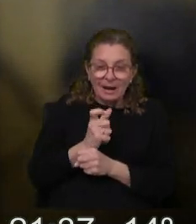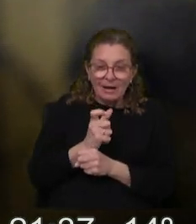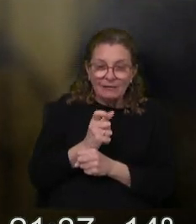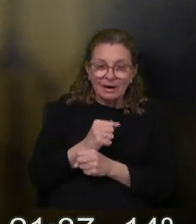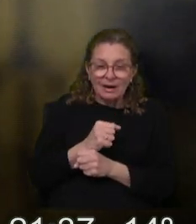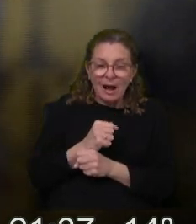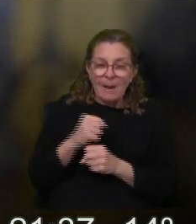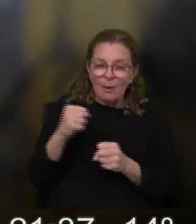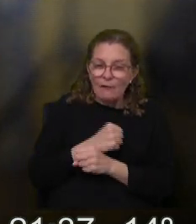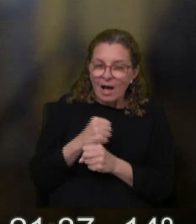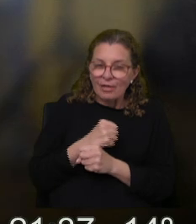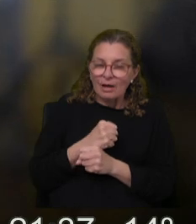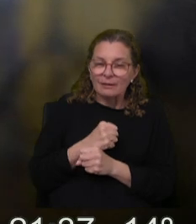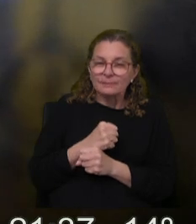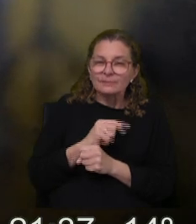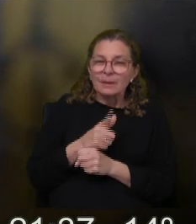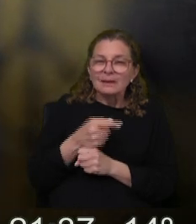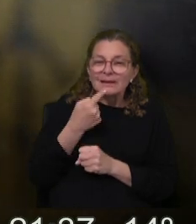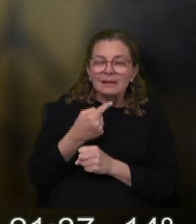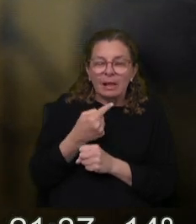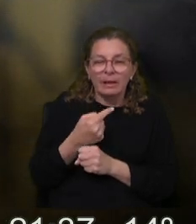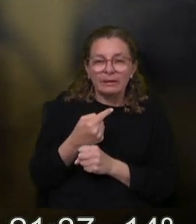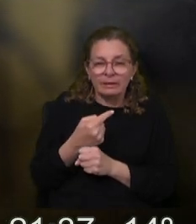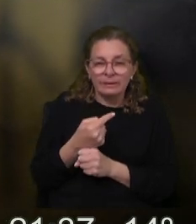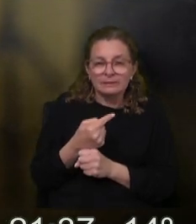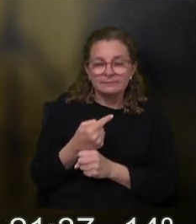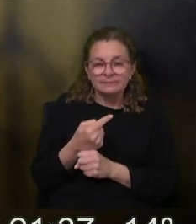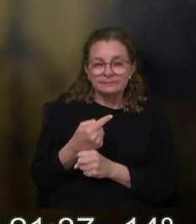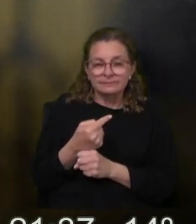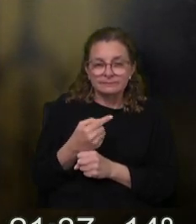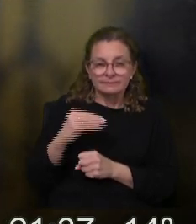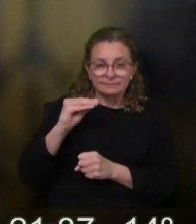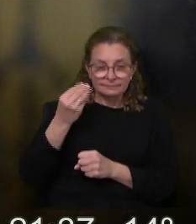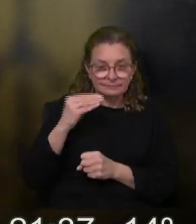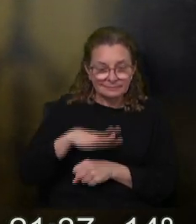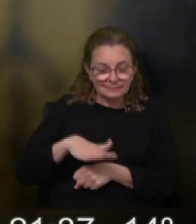aprobó. Y además ese lado, creo que hasta juvenil y